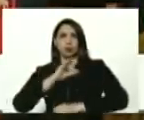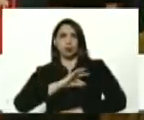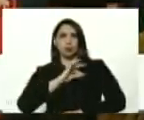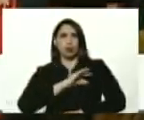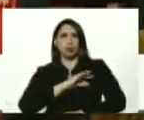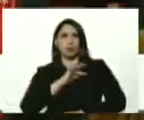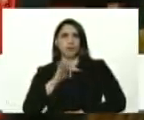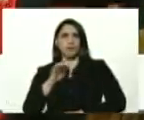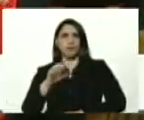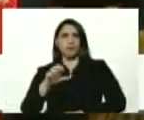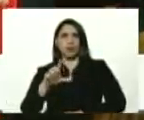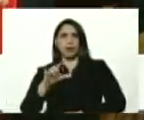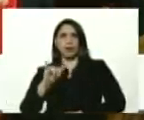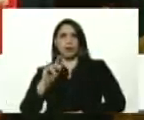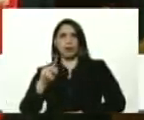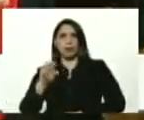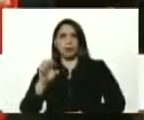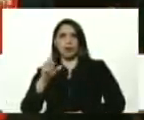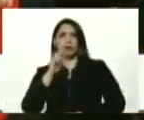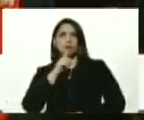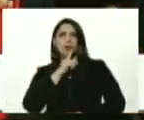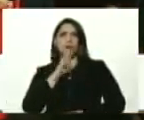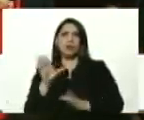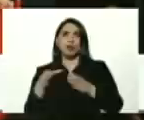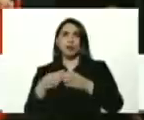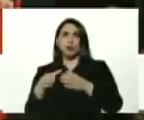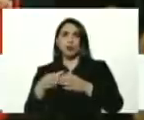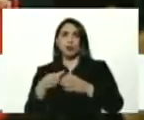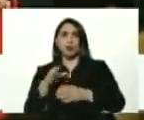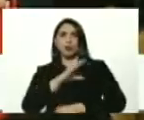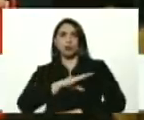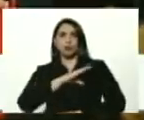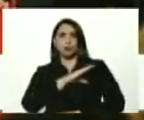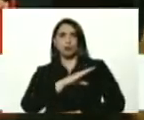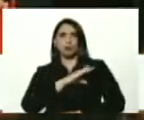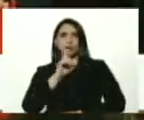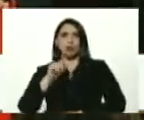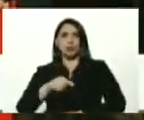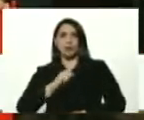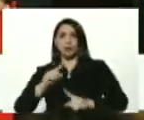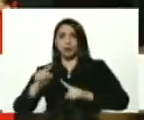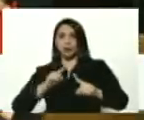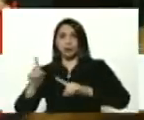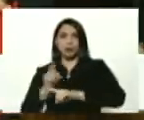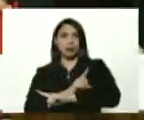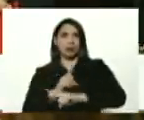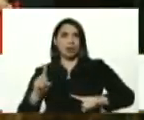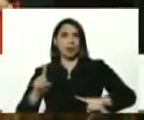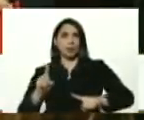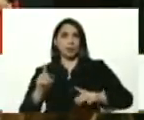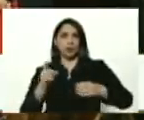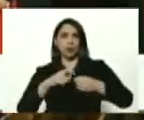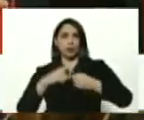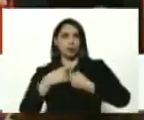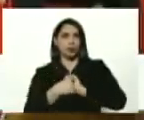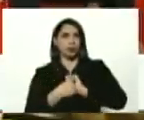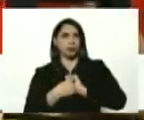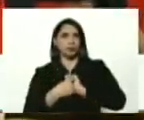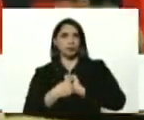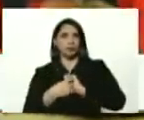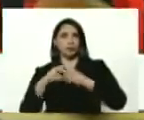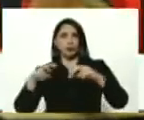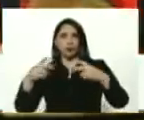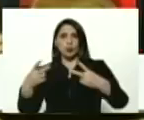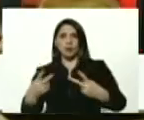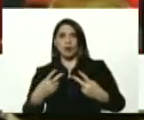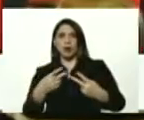en nombre de ese sector o en nombre de ese comité realizó la exigencia a la Sala Constitucional para agilizar precisamente la conformación de la nueva